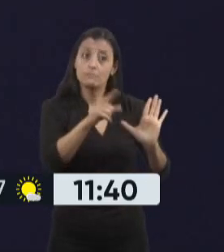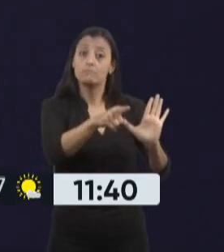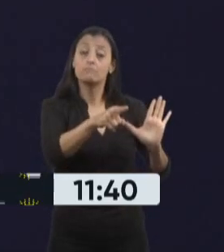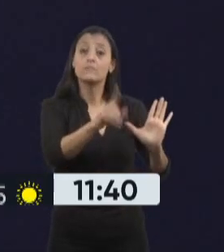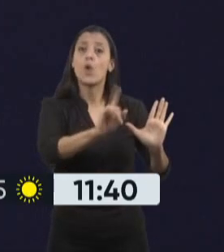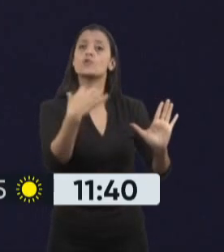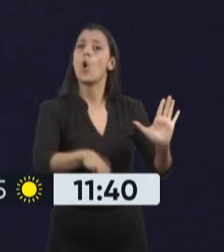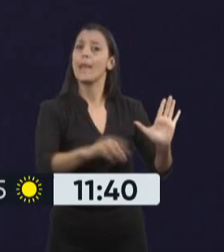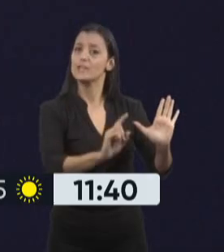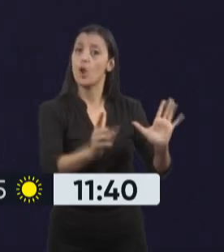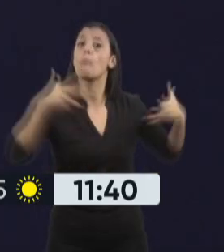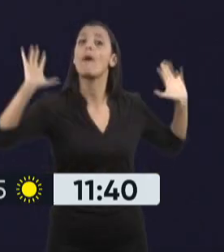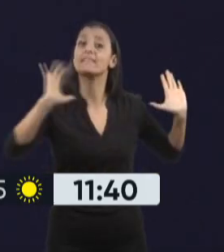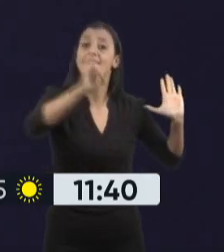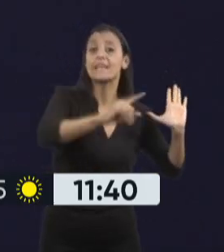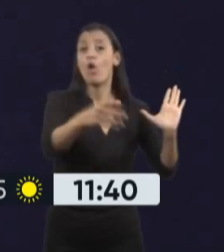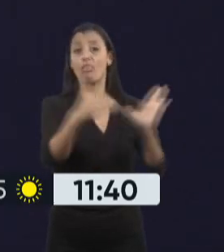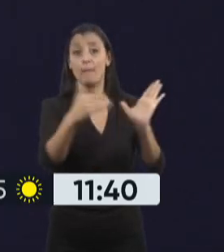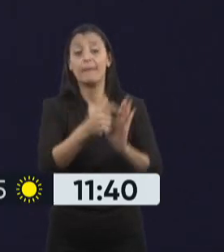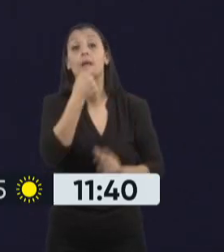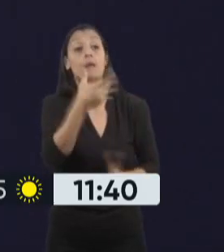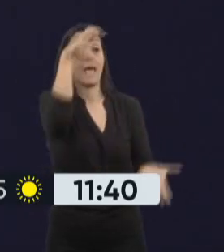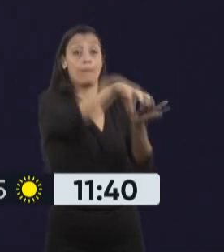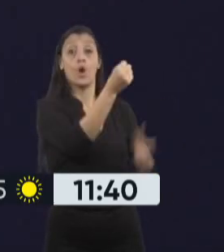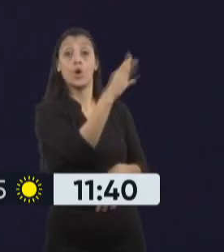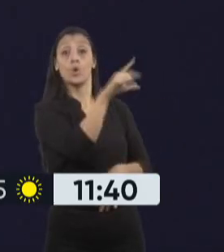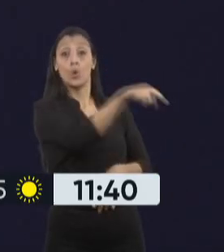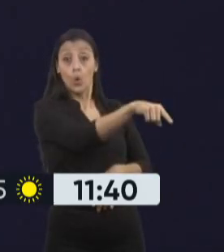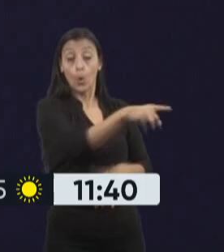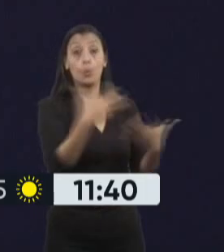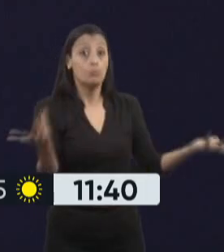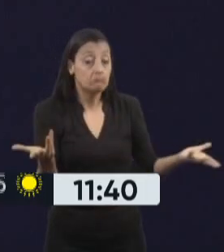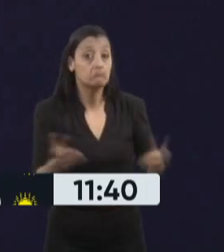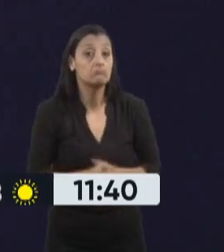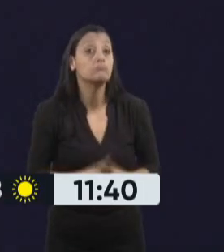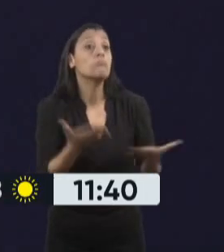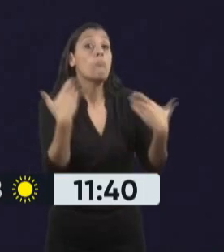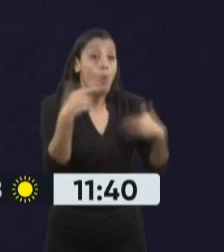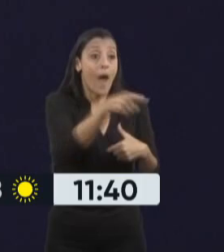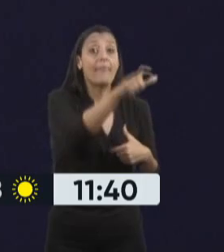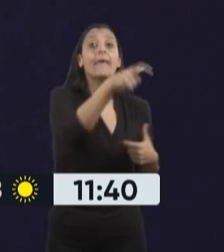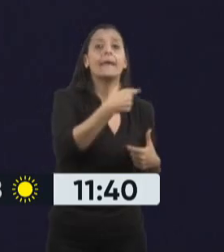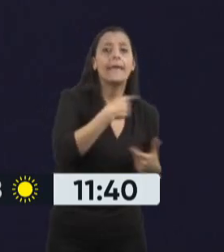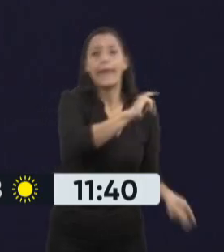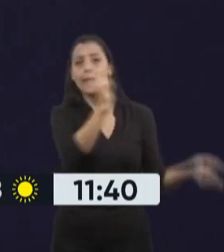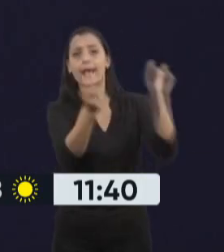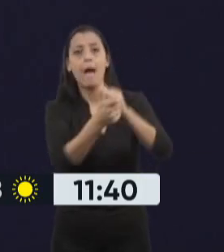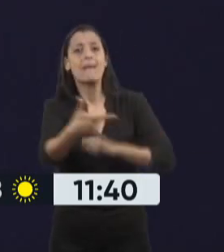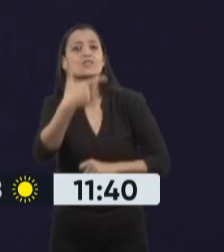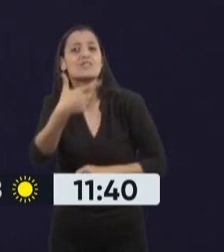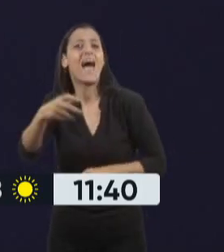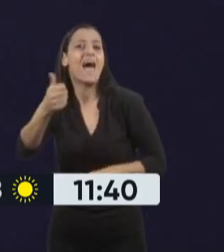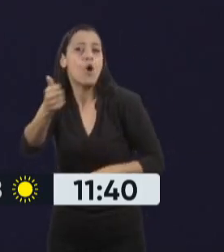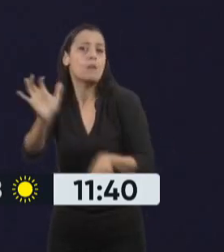no es una obligación, por lo tanto los clubes que deseen efectivamente transformarse en sociedades